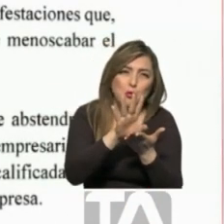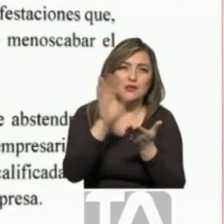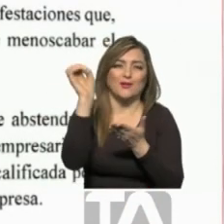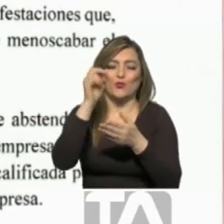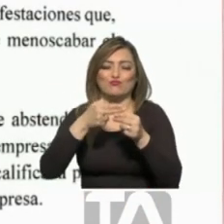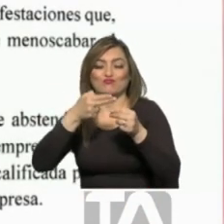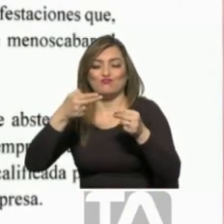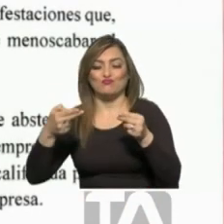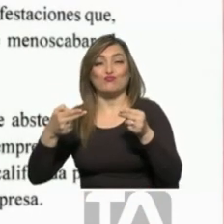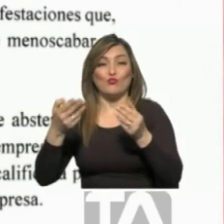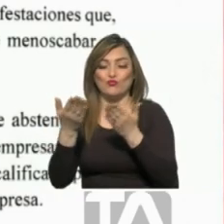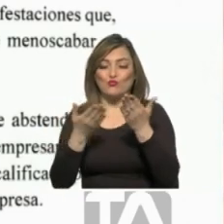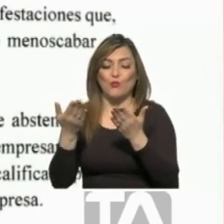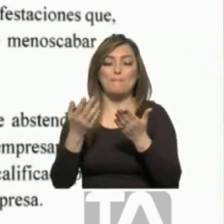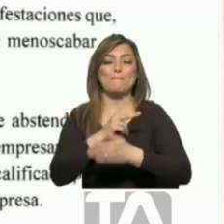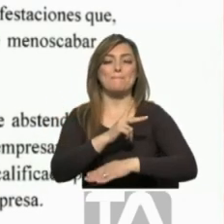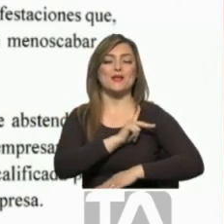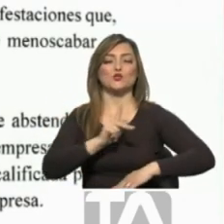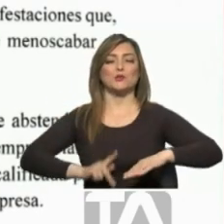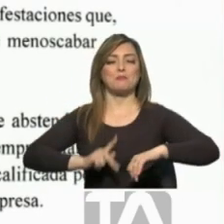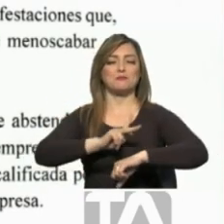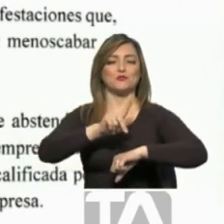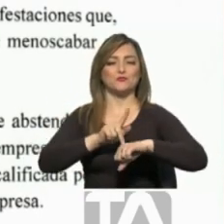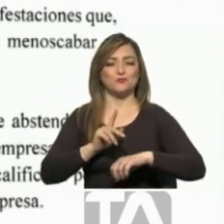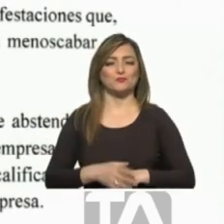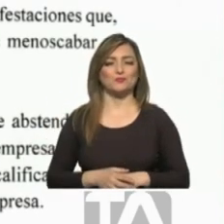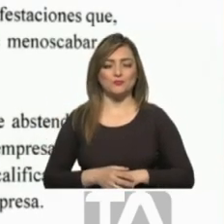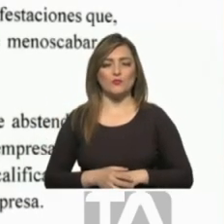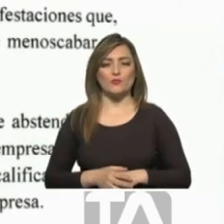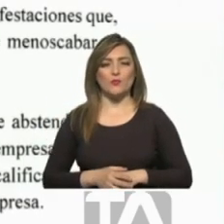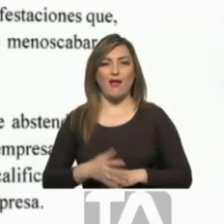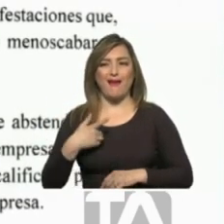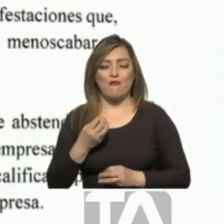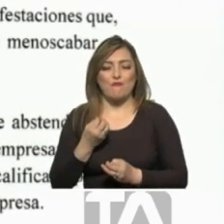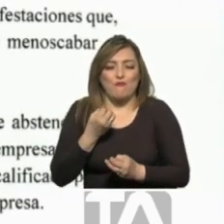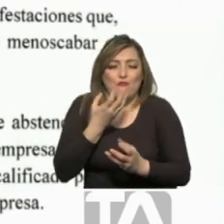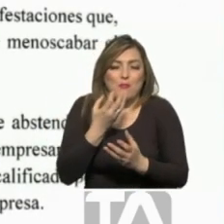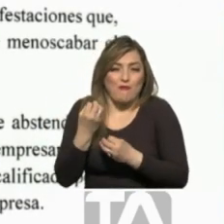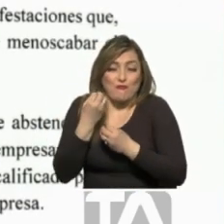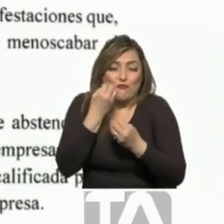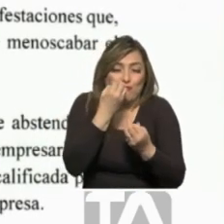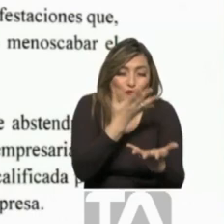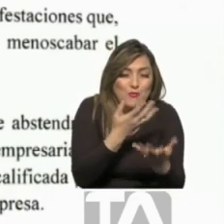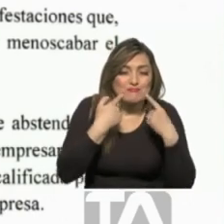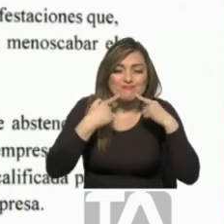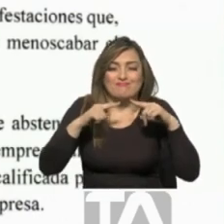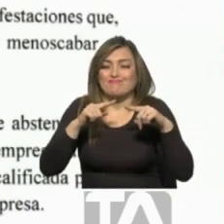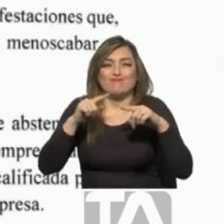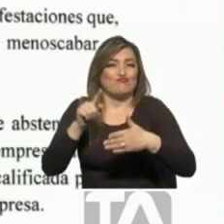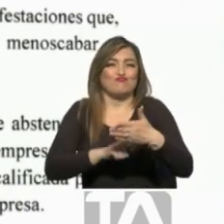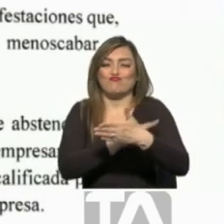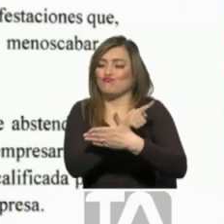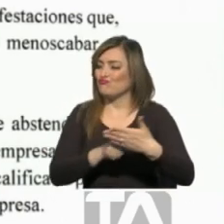sus servicios personales y profesionales se abstendrán de realizar, utilizar o difundir aseveraciones, indicaciones